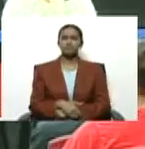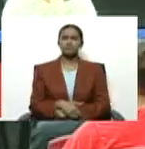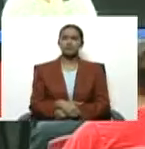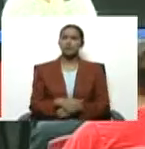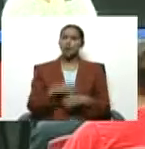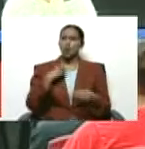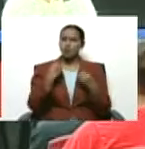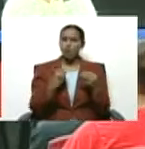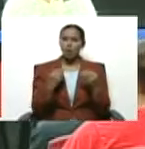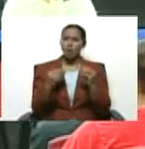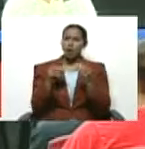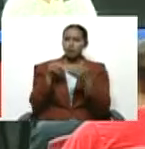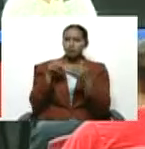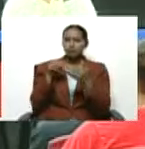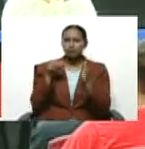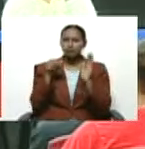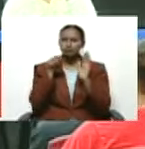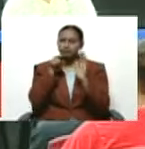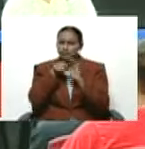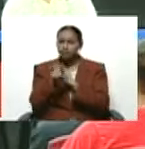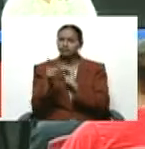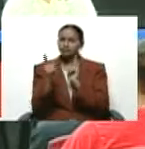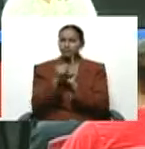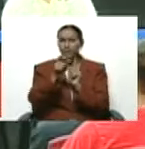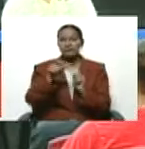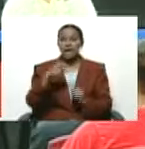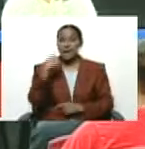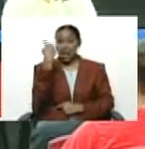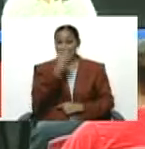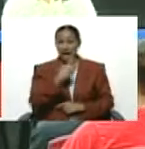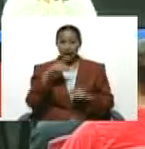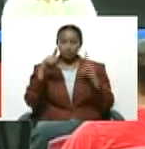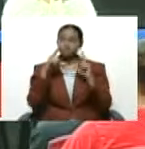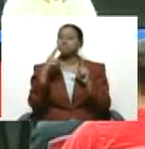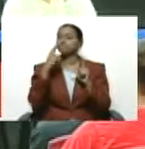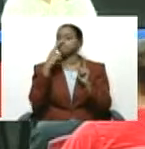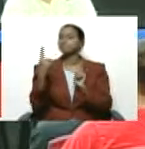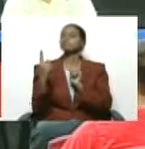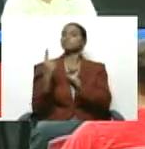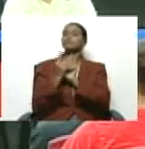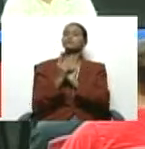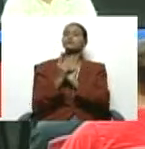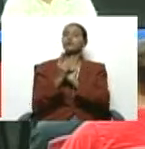puertas. Para mirar a la gente a la cara.